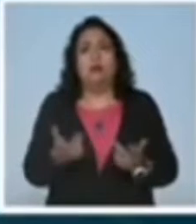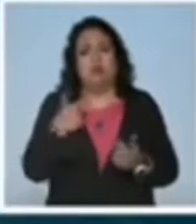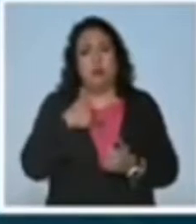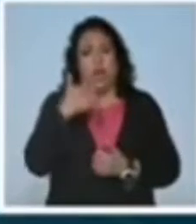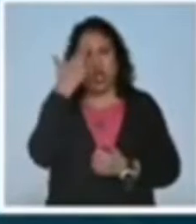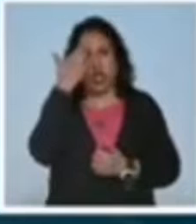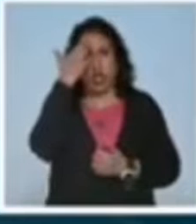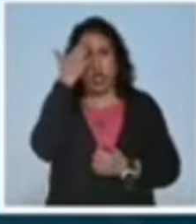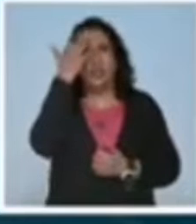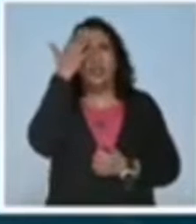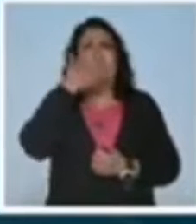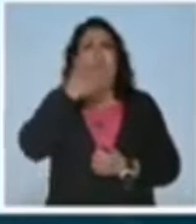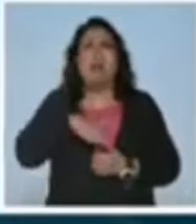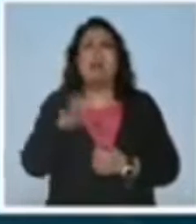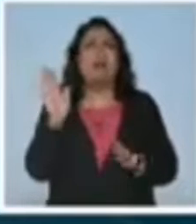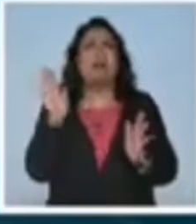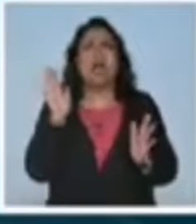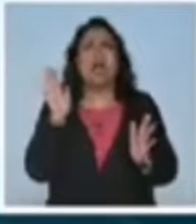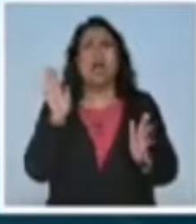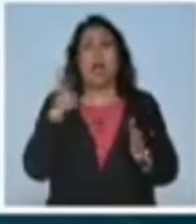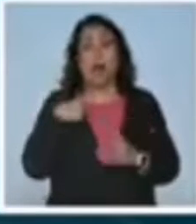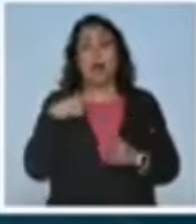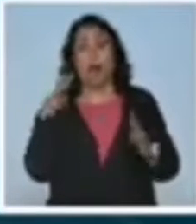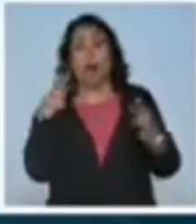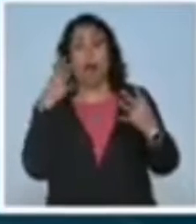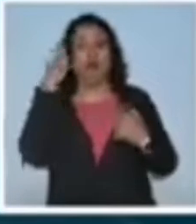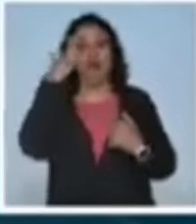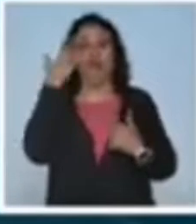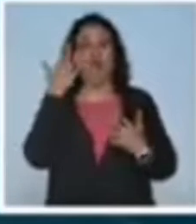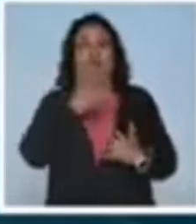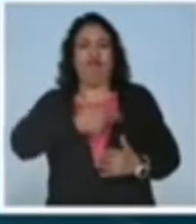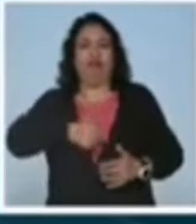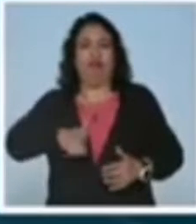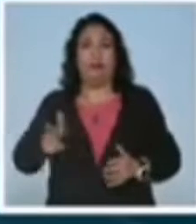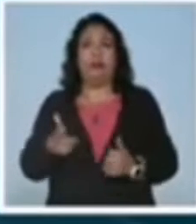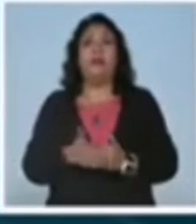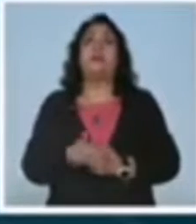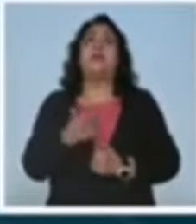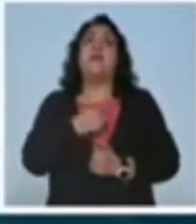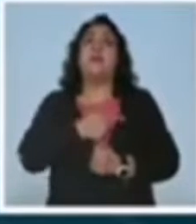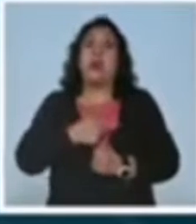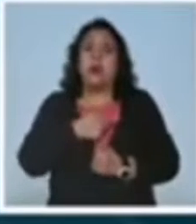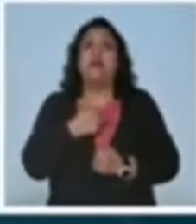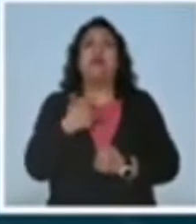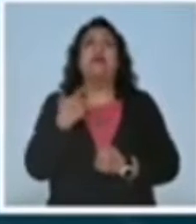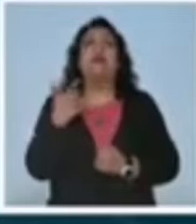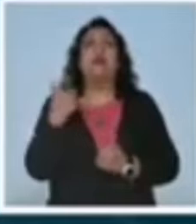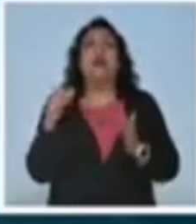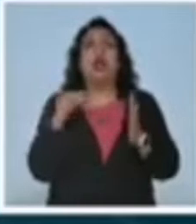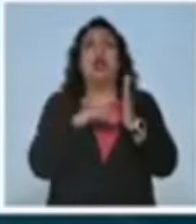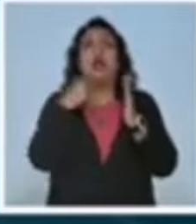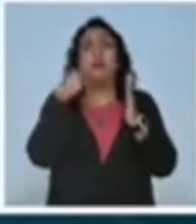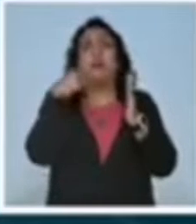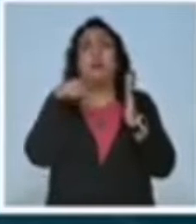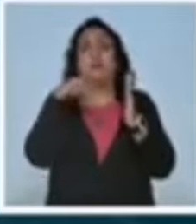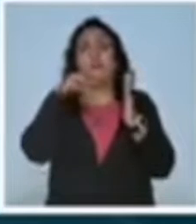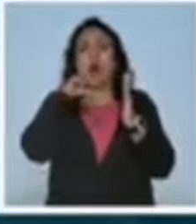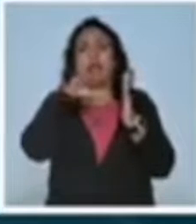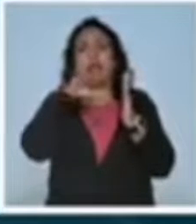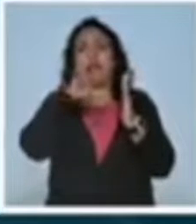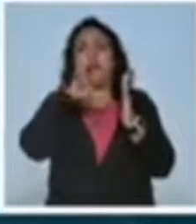que me conocen saben que no disfruto del protagonismo. Me gusta mantener el nombre de Mónica Lozano